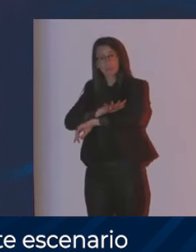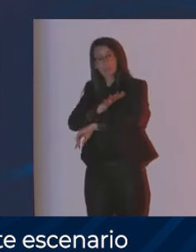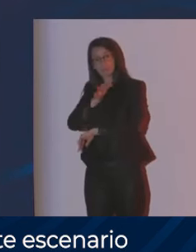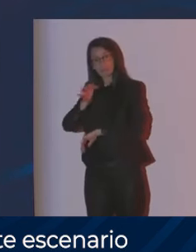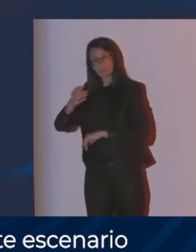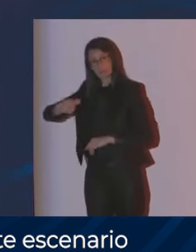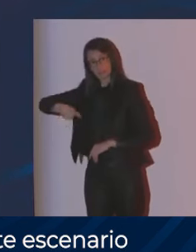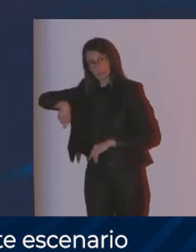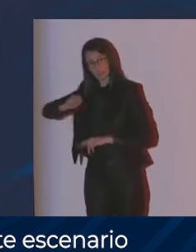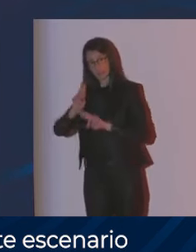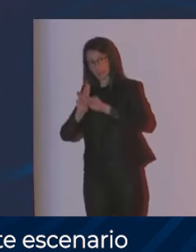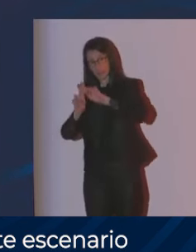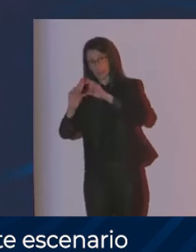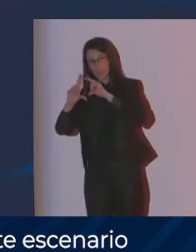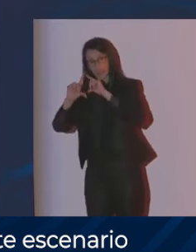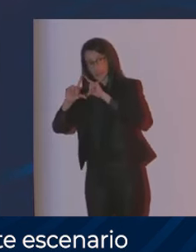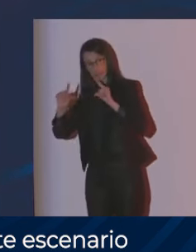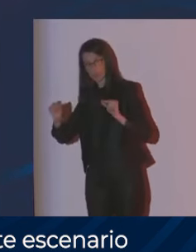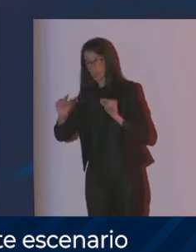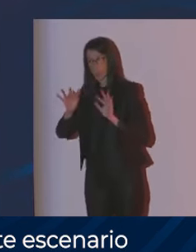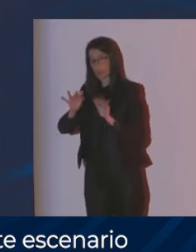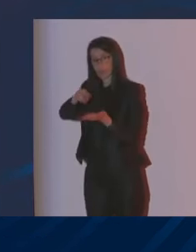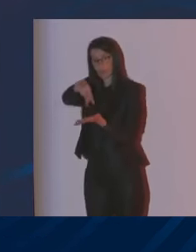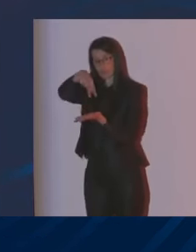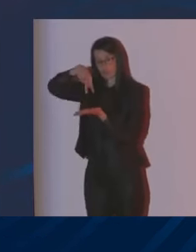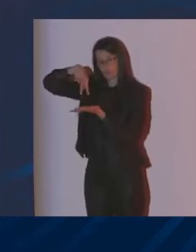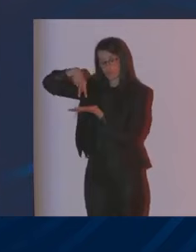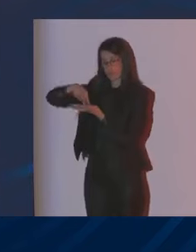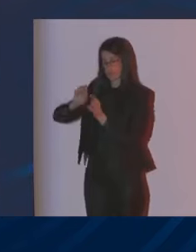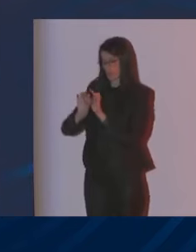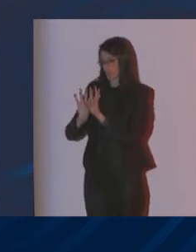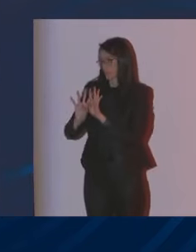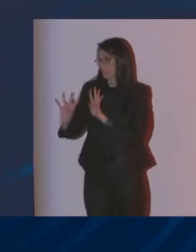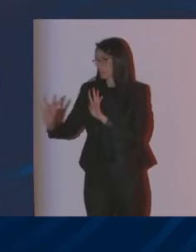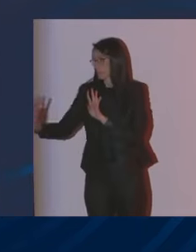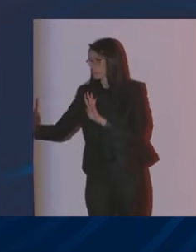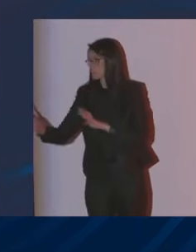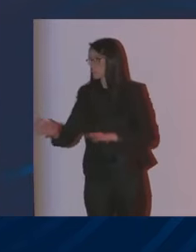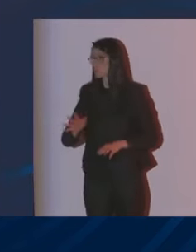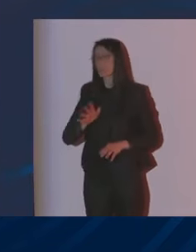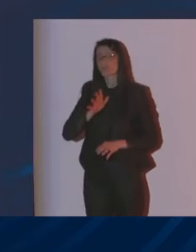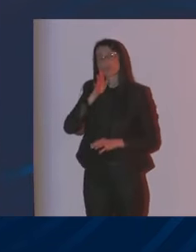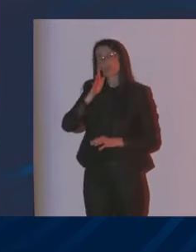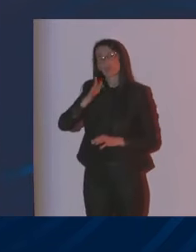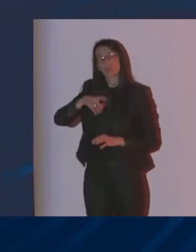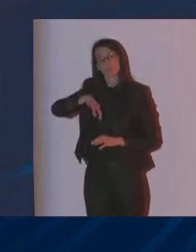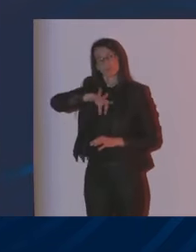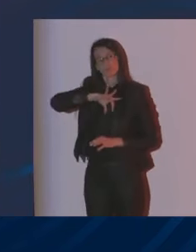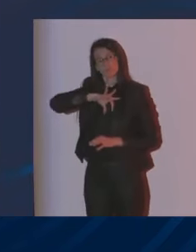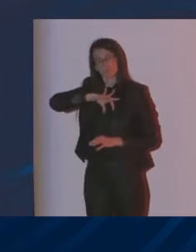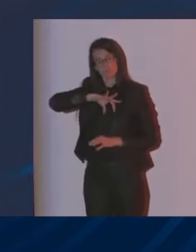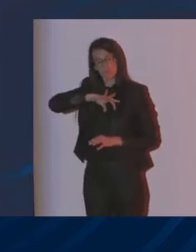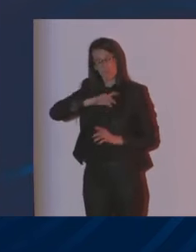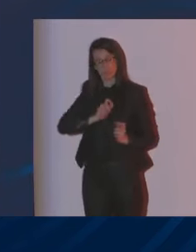presidente de Cruz Roja en Asturias, que se sumen a este escenario para hacer entrega de los galardones.